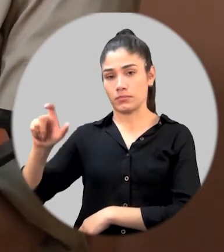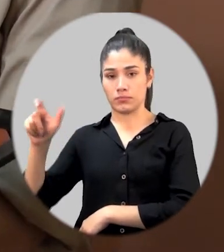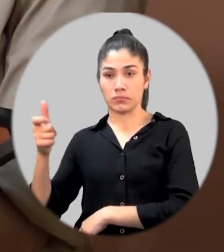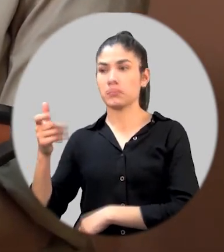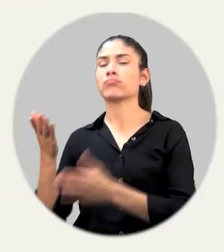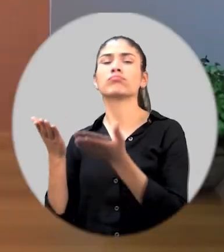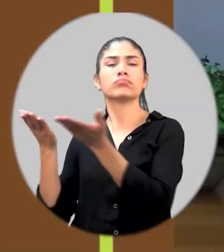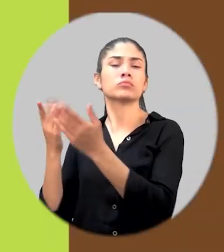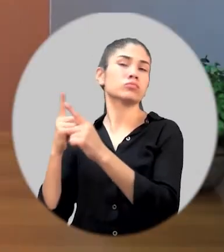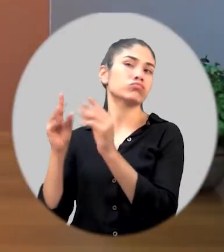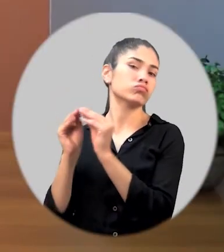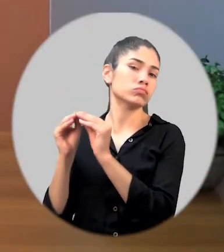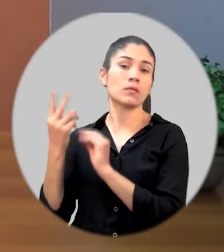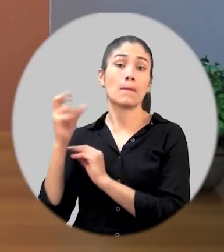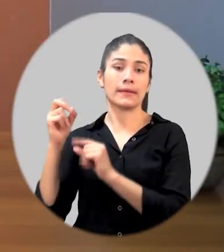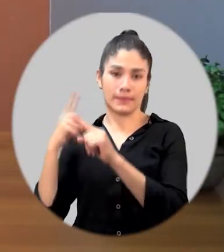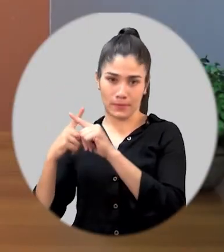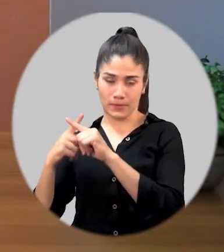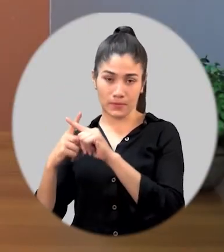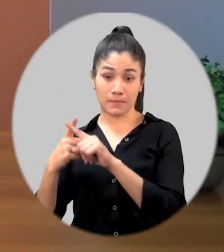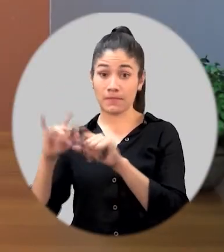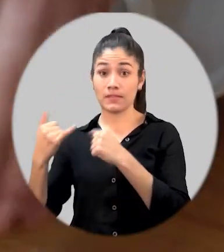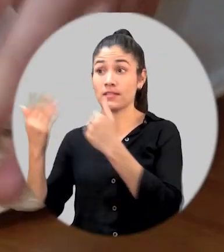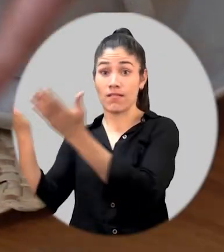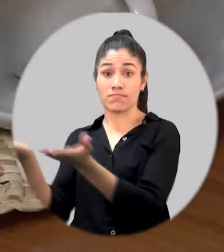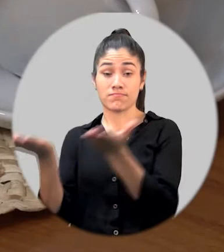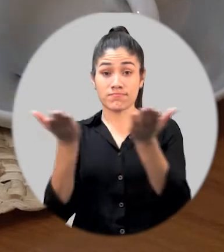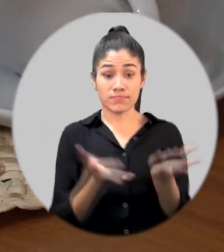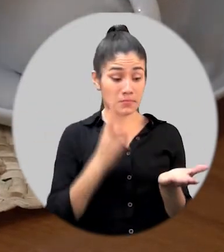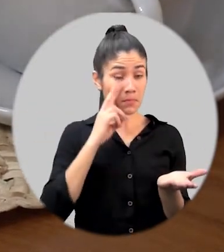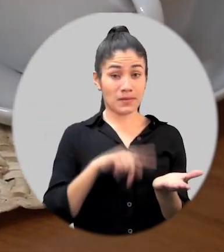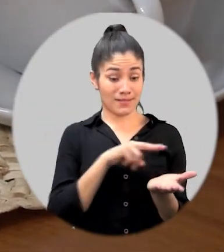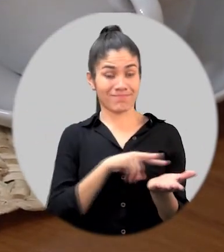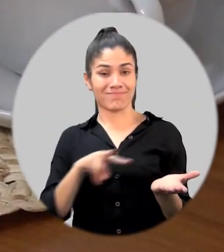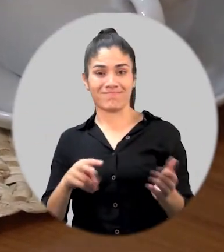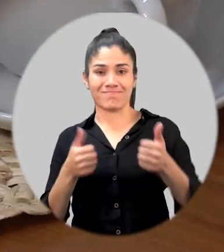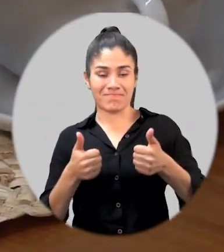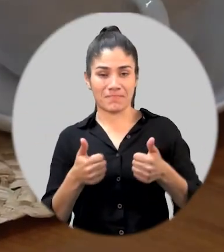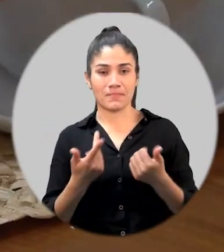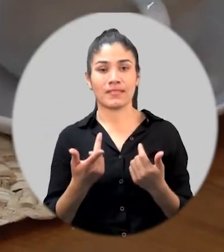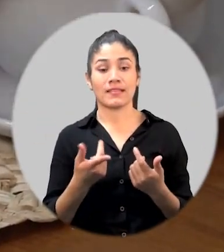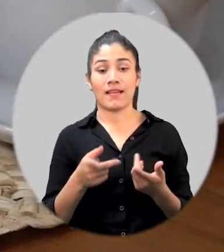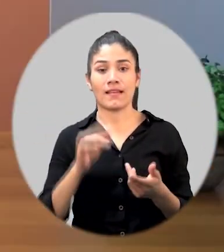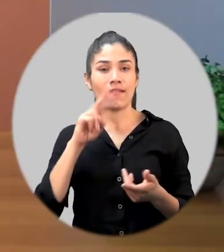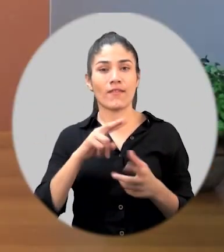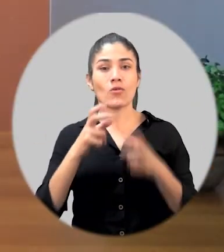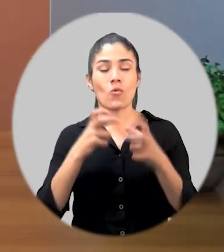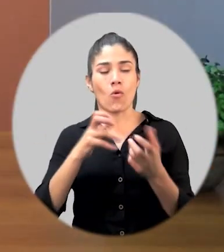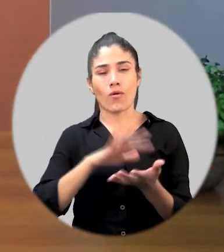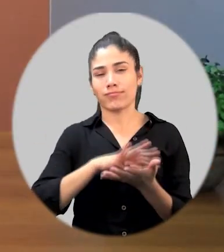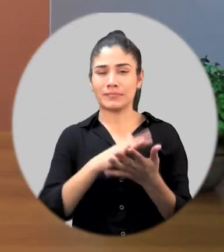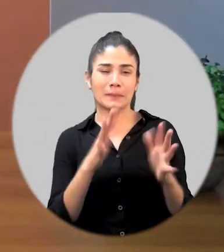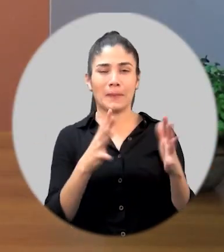aproximadamente. Así lucen nuestras cookies después de retirar el horno. Como les había dicho, quedan